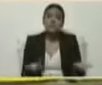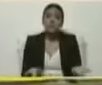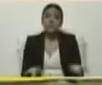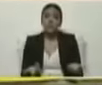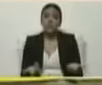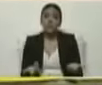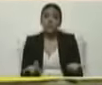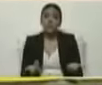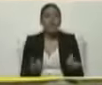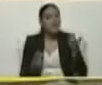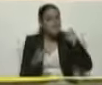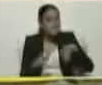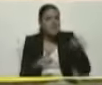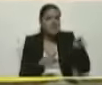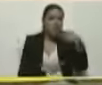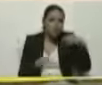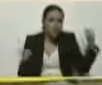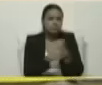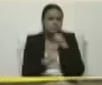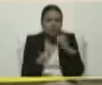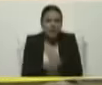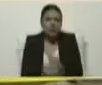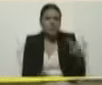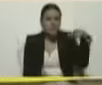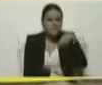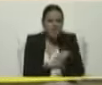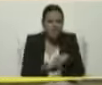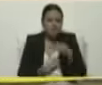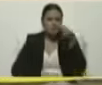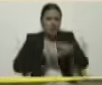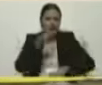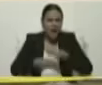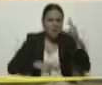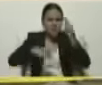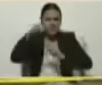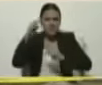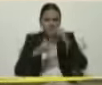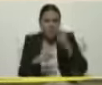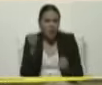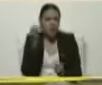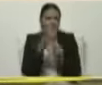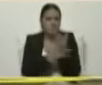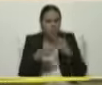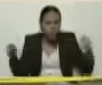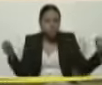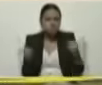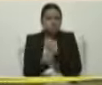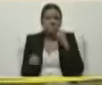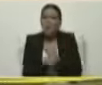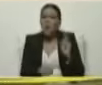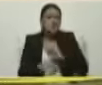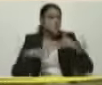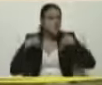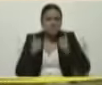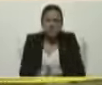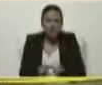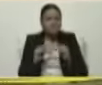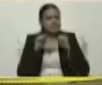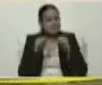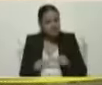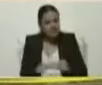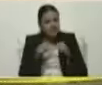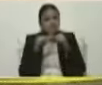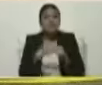que se plantó, que innovó, que creó, que trabajó, que no se rindió. Y